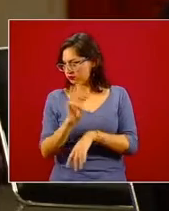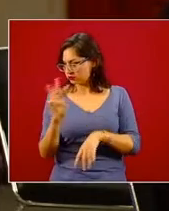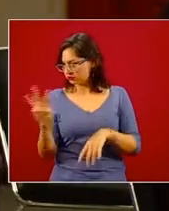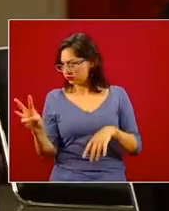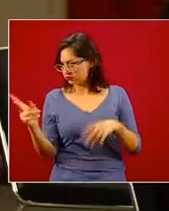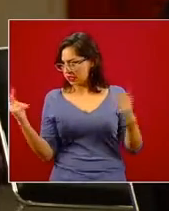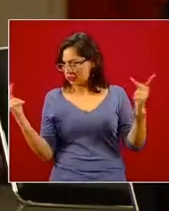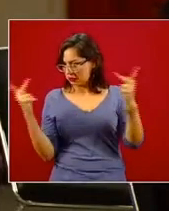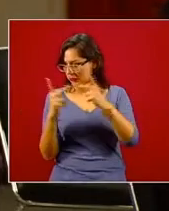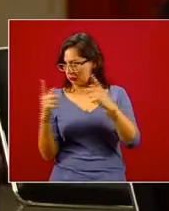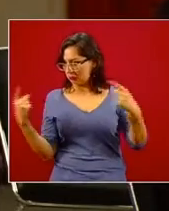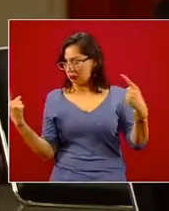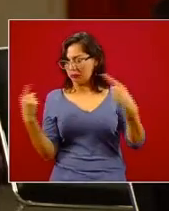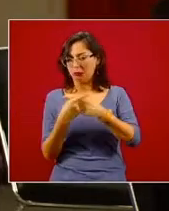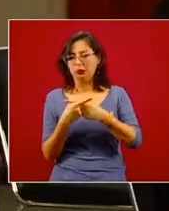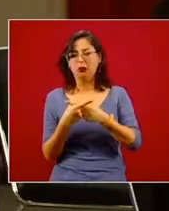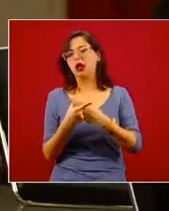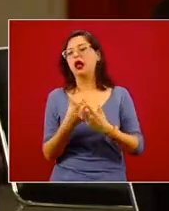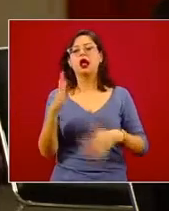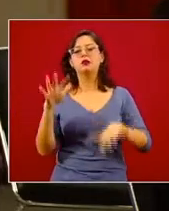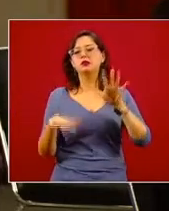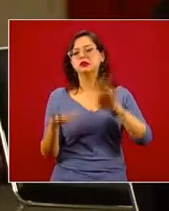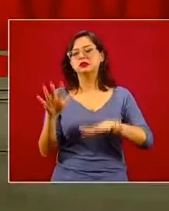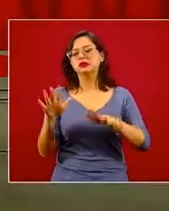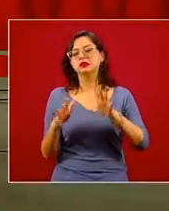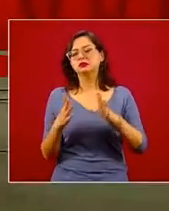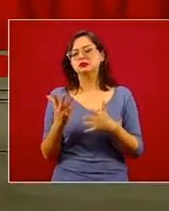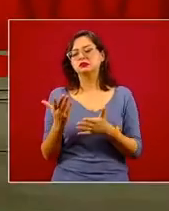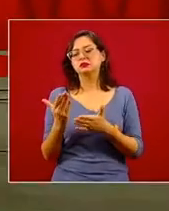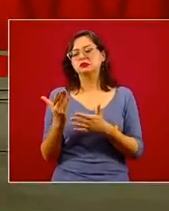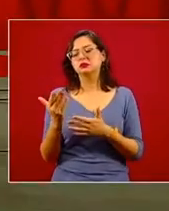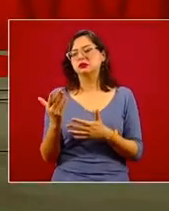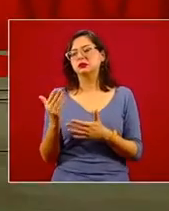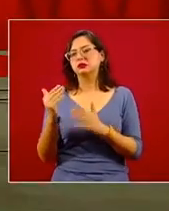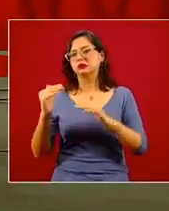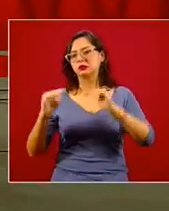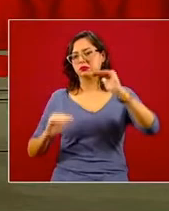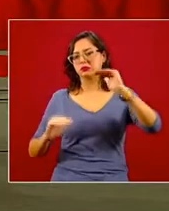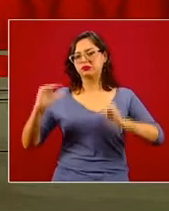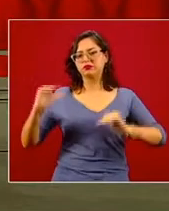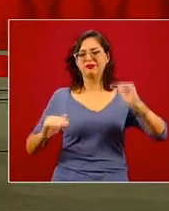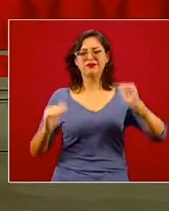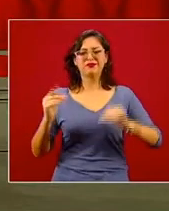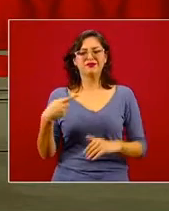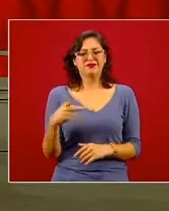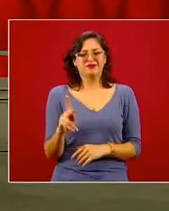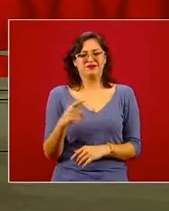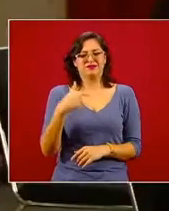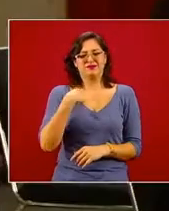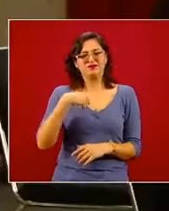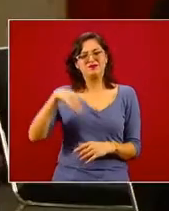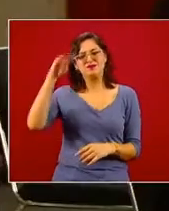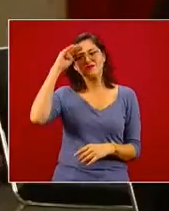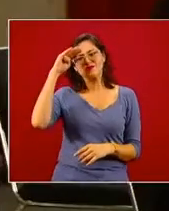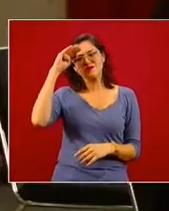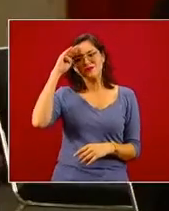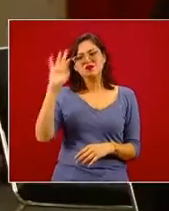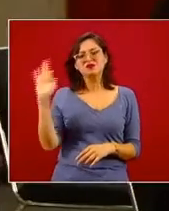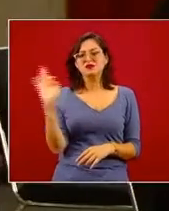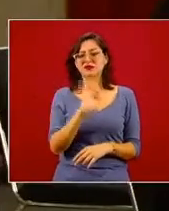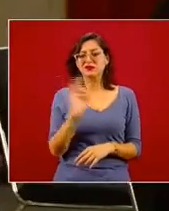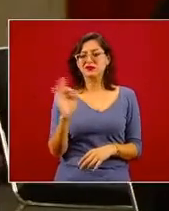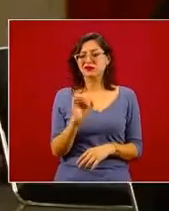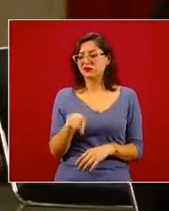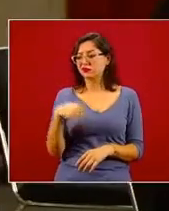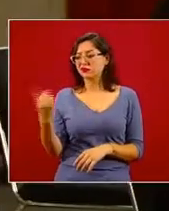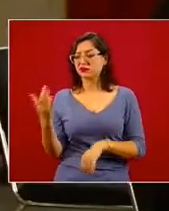see realmente se ha movido. in Estamos these hablando de decenas de conferences casos at o cientos de casos. Entonces, 7 me do hace not pensar match the que a lo mejor están database. haciendo It's otro not a corte big después difference. a